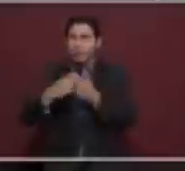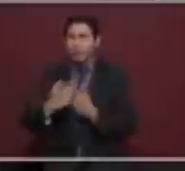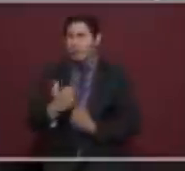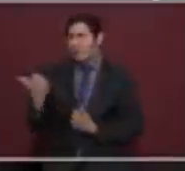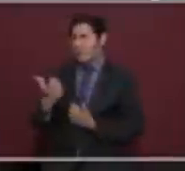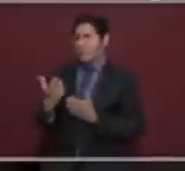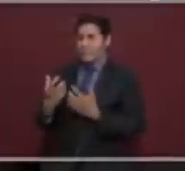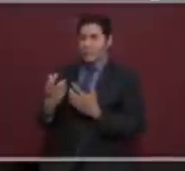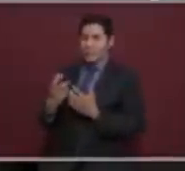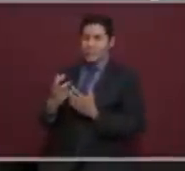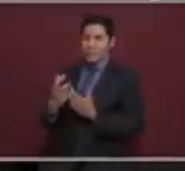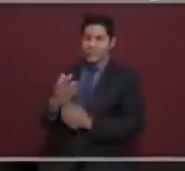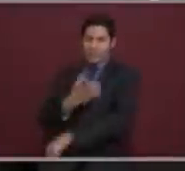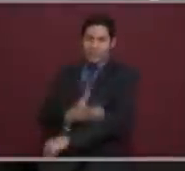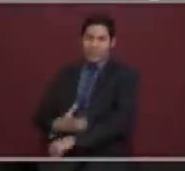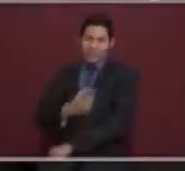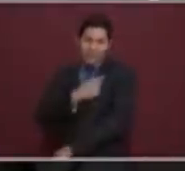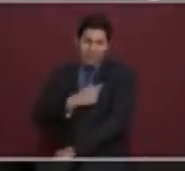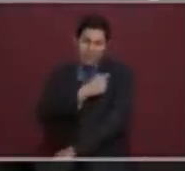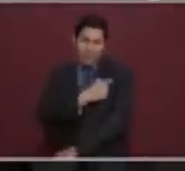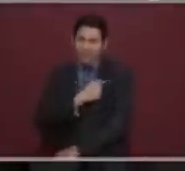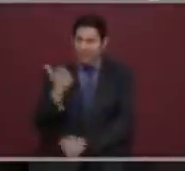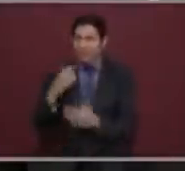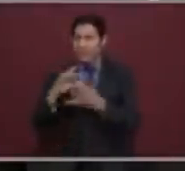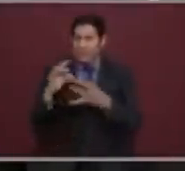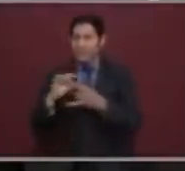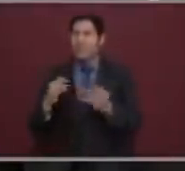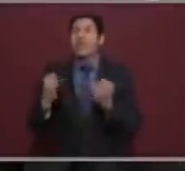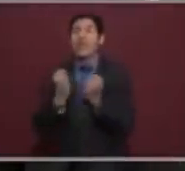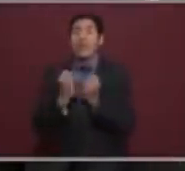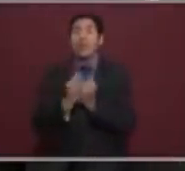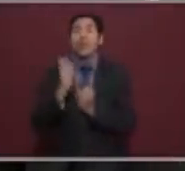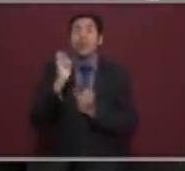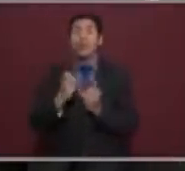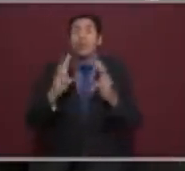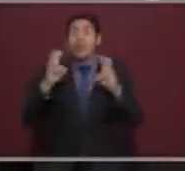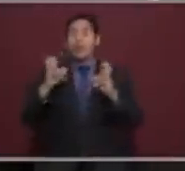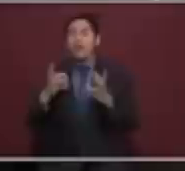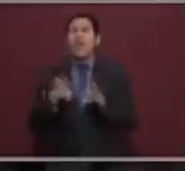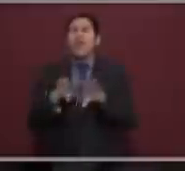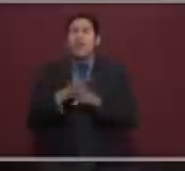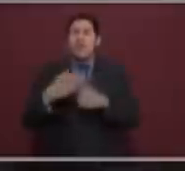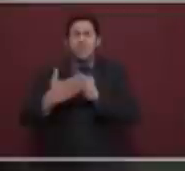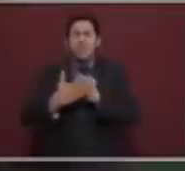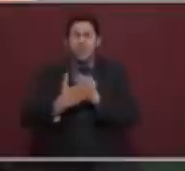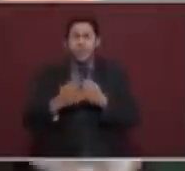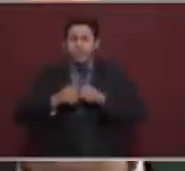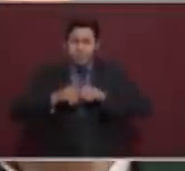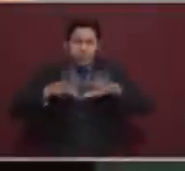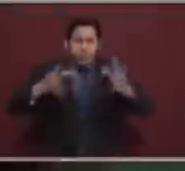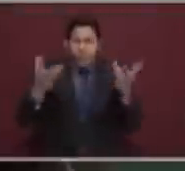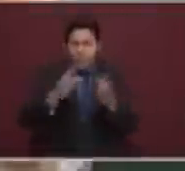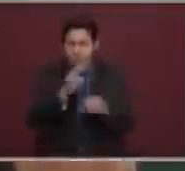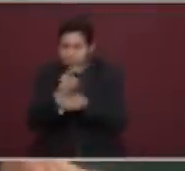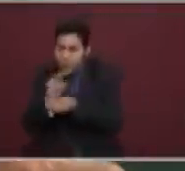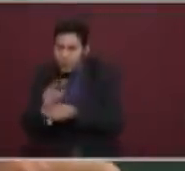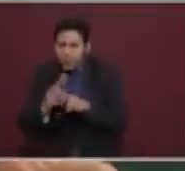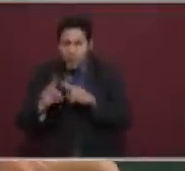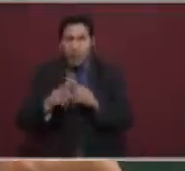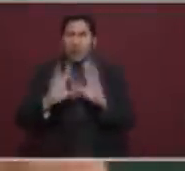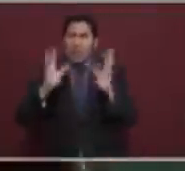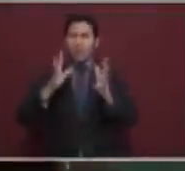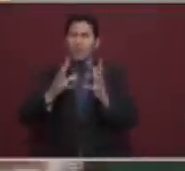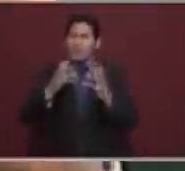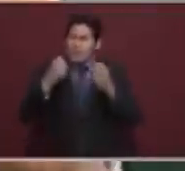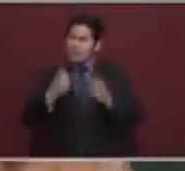y también de la parte del despliegue operativo que ya se está visualizando